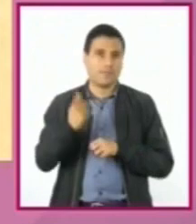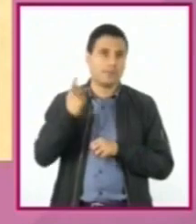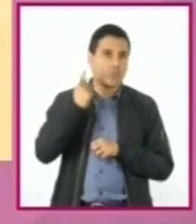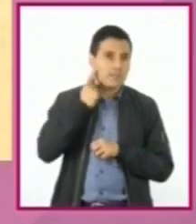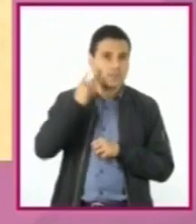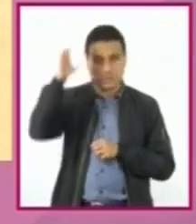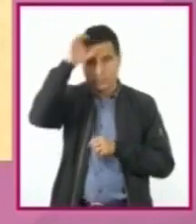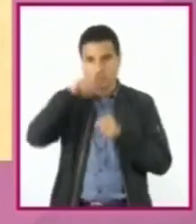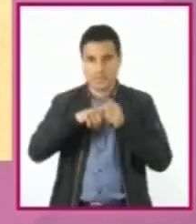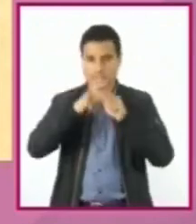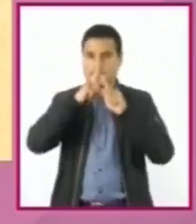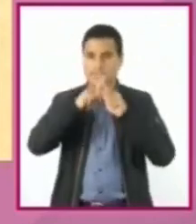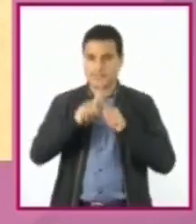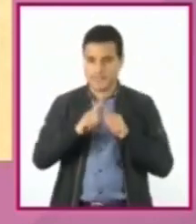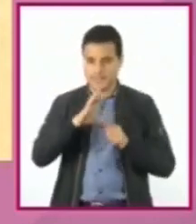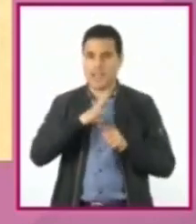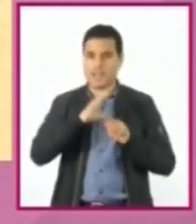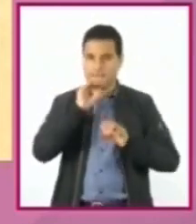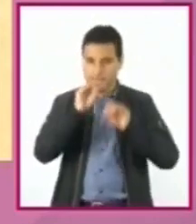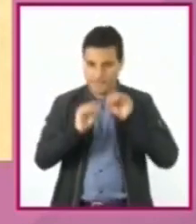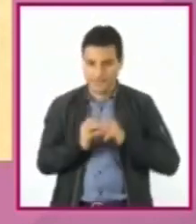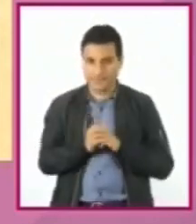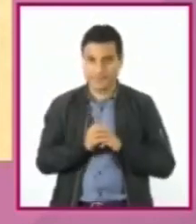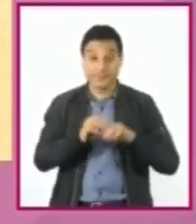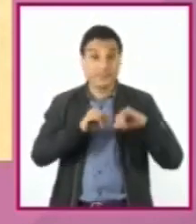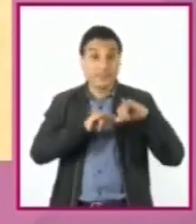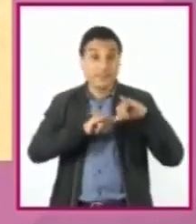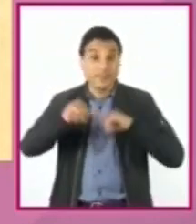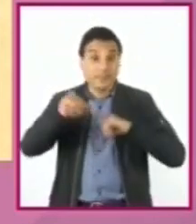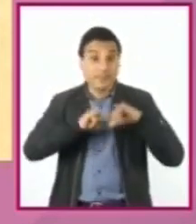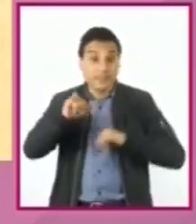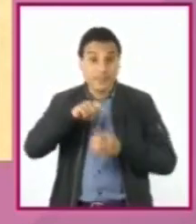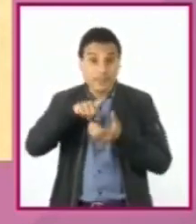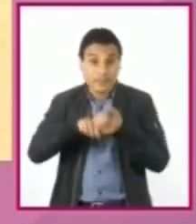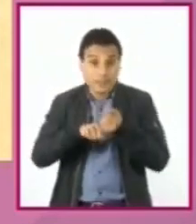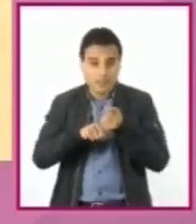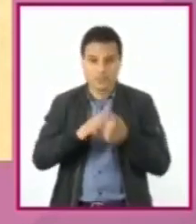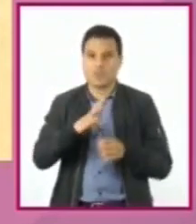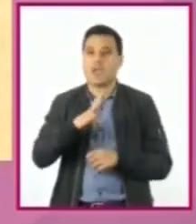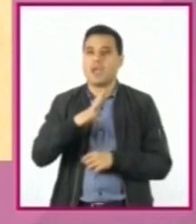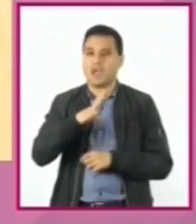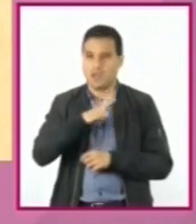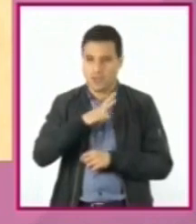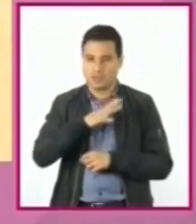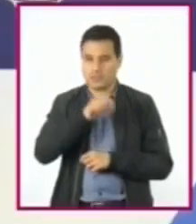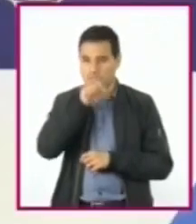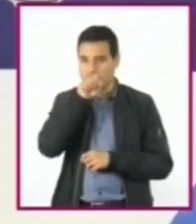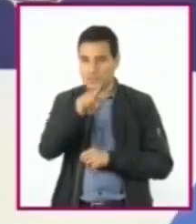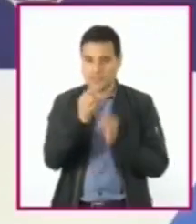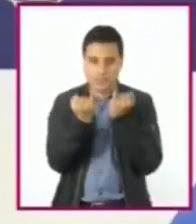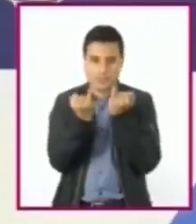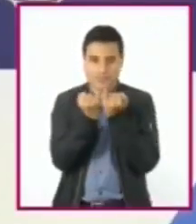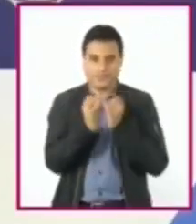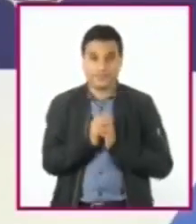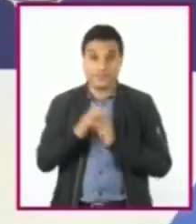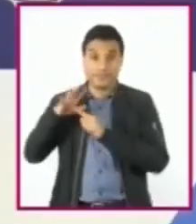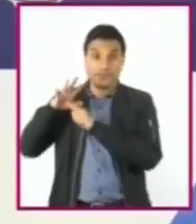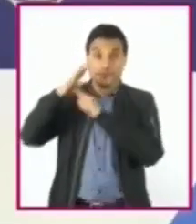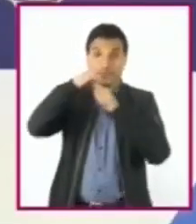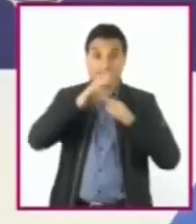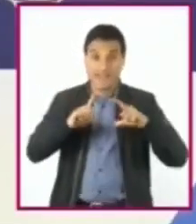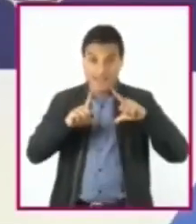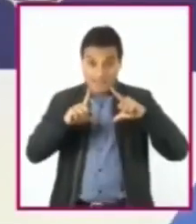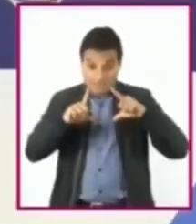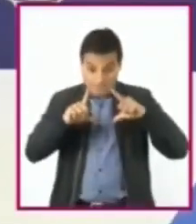del espacio geográfico. Un mapa tiene en cuenta la curvatura de la Tierra. Las fotografías aéreas son